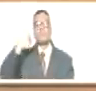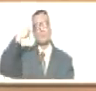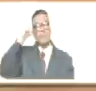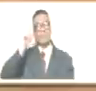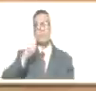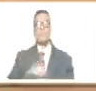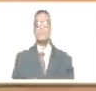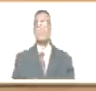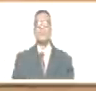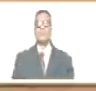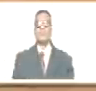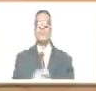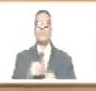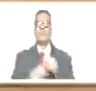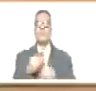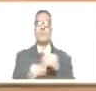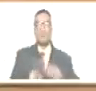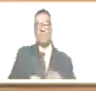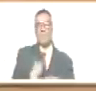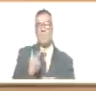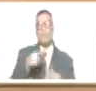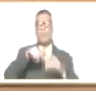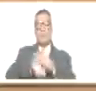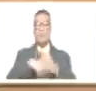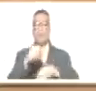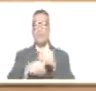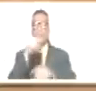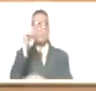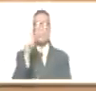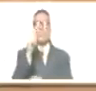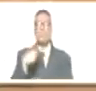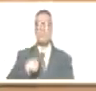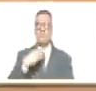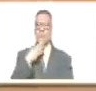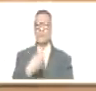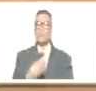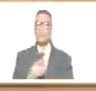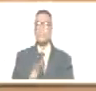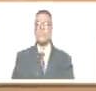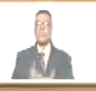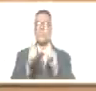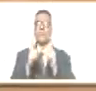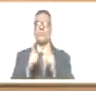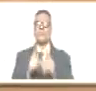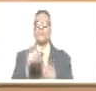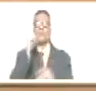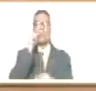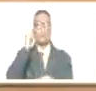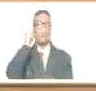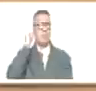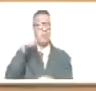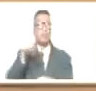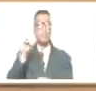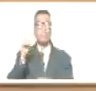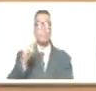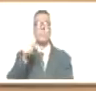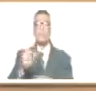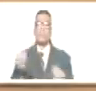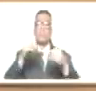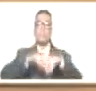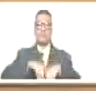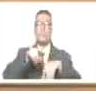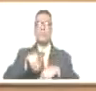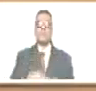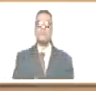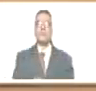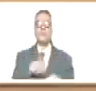que en los que podría haber incurrido este diputado, yo solicito la autorización de las diputadas y diputados de Venezuela. Quienes estén de acuerdo con el